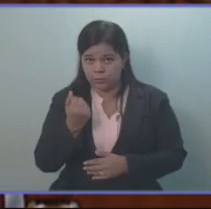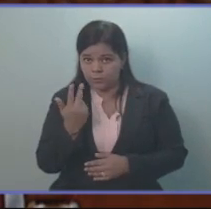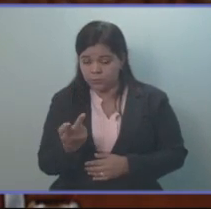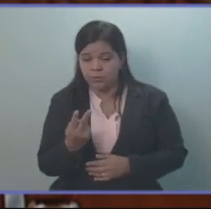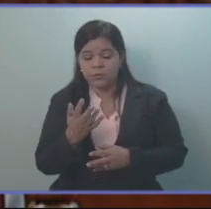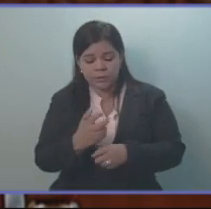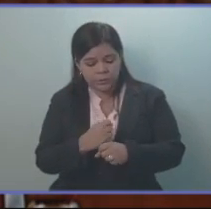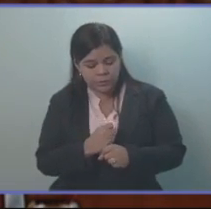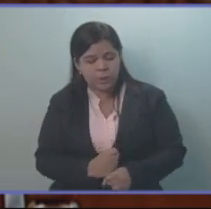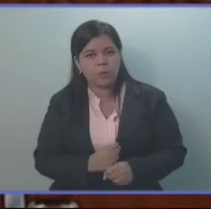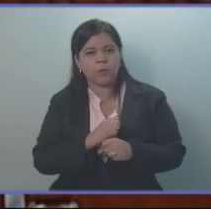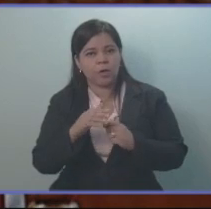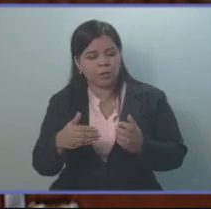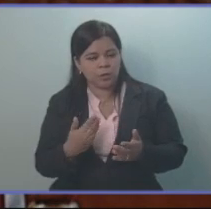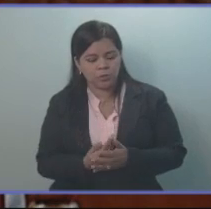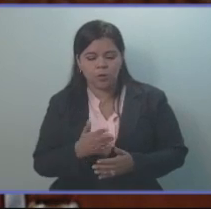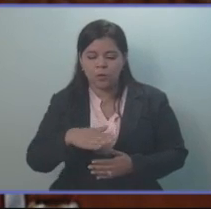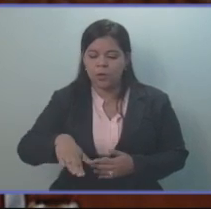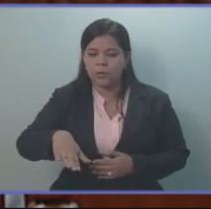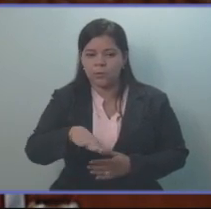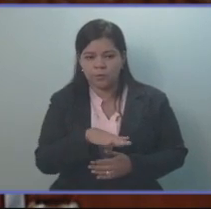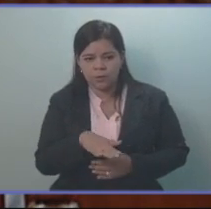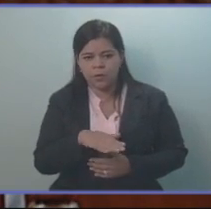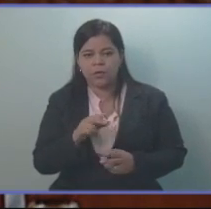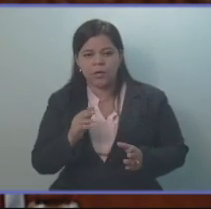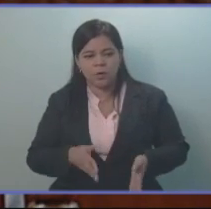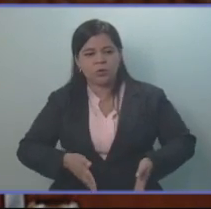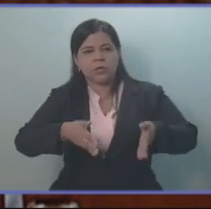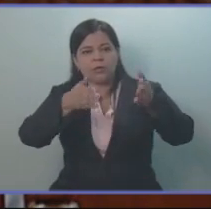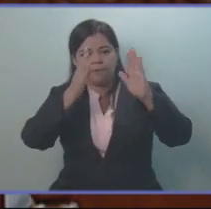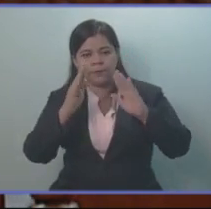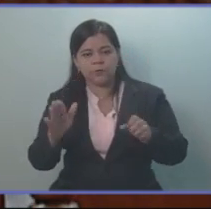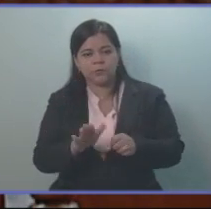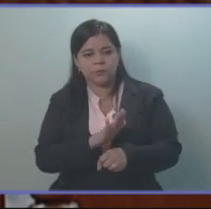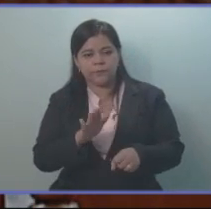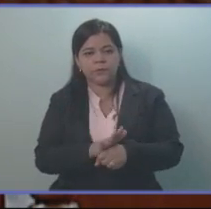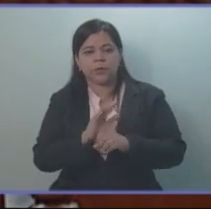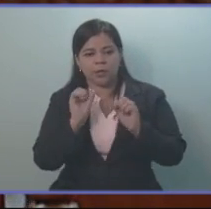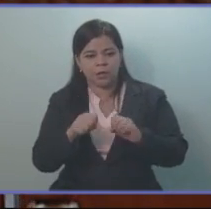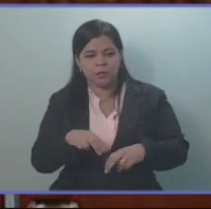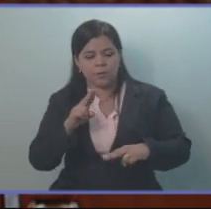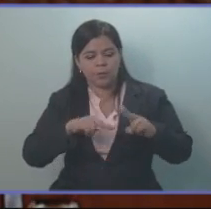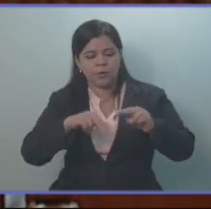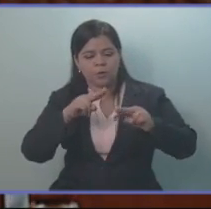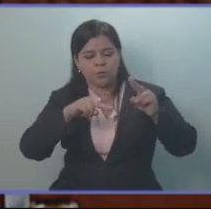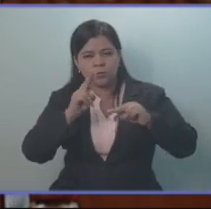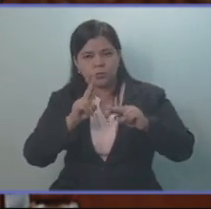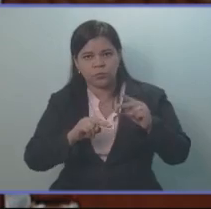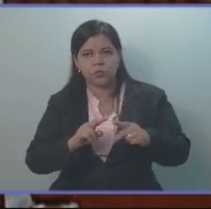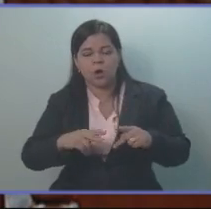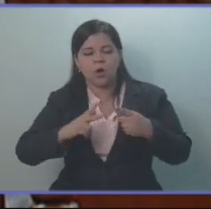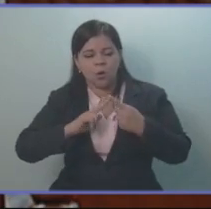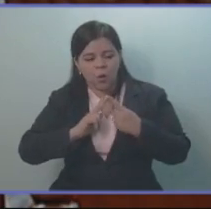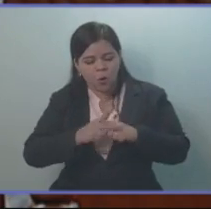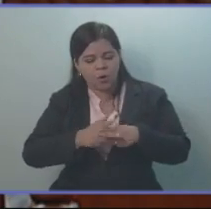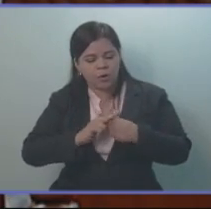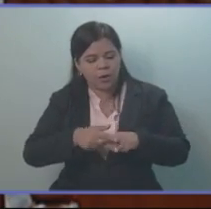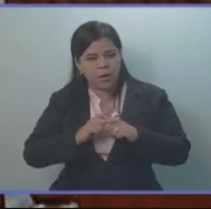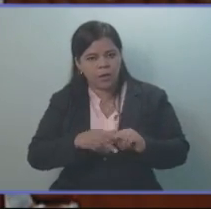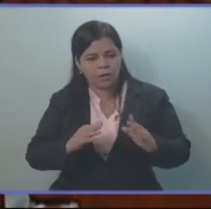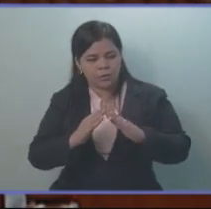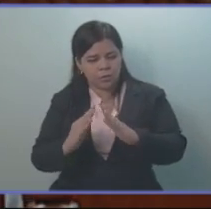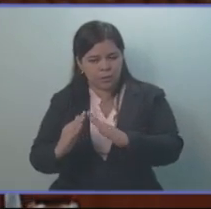a la disponibilidad de los terrenos y de los edificios necesarios para la construcción, reestructuración de las viviendas, según